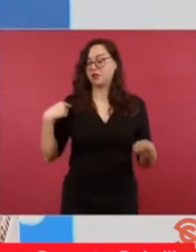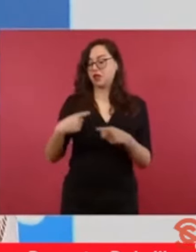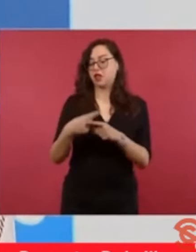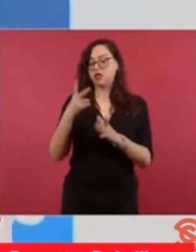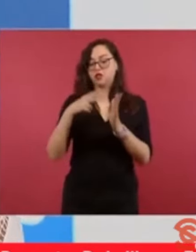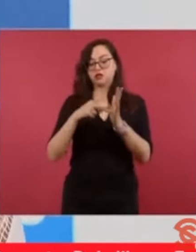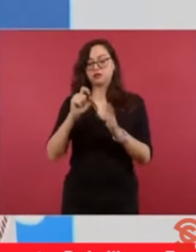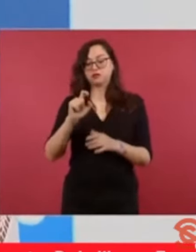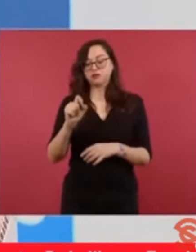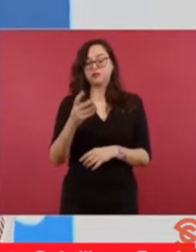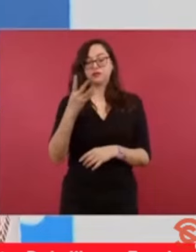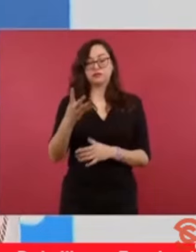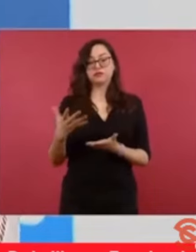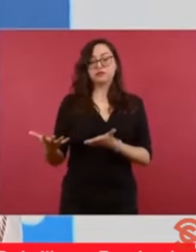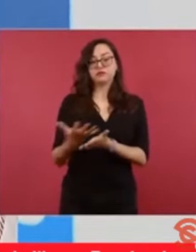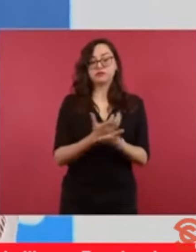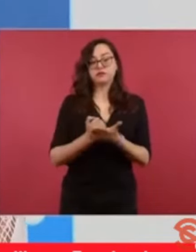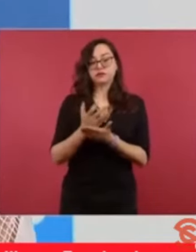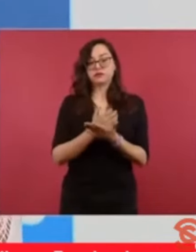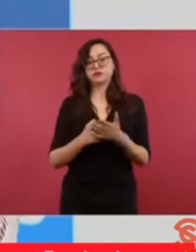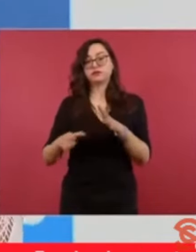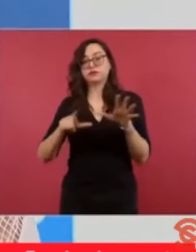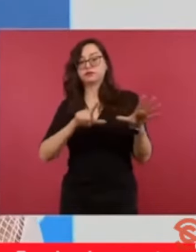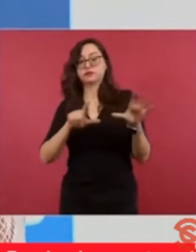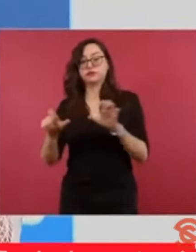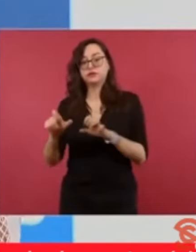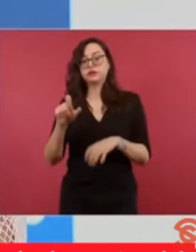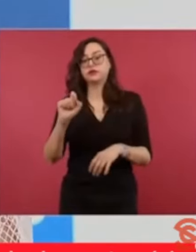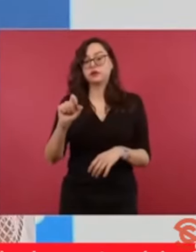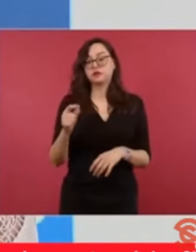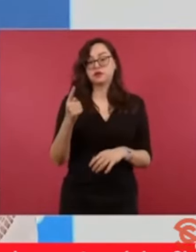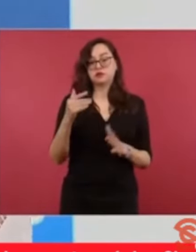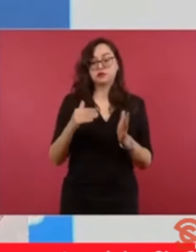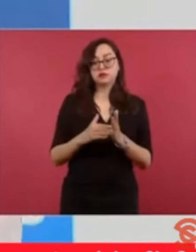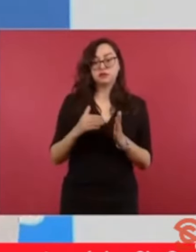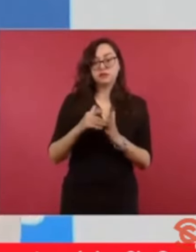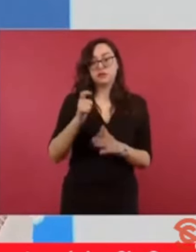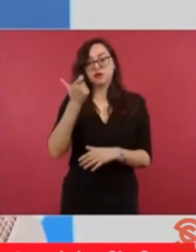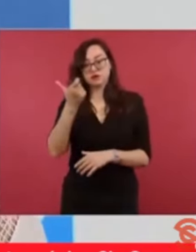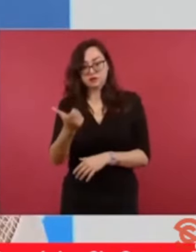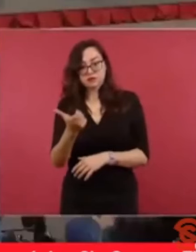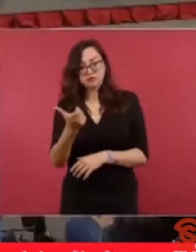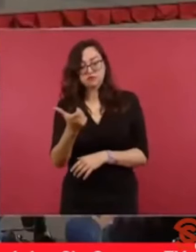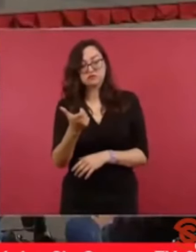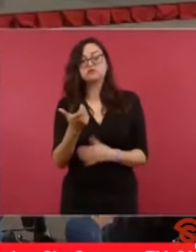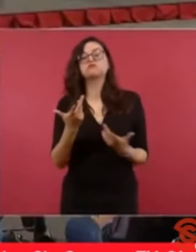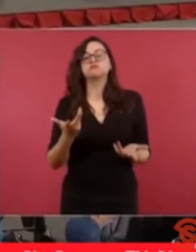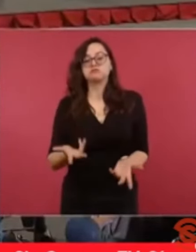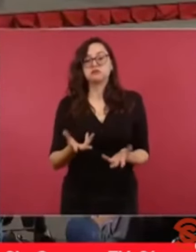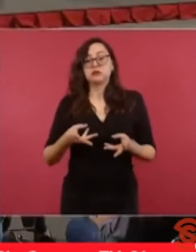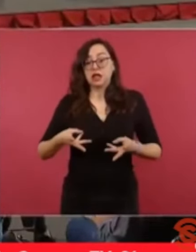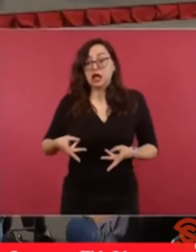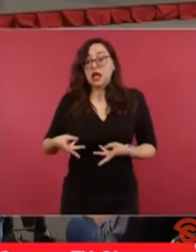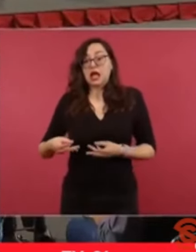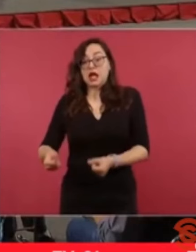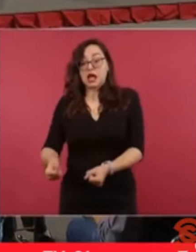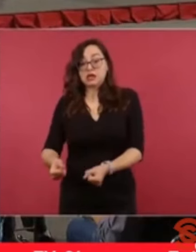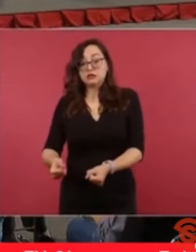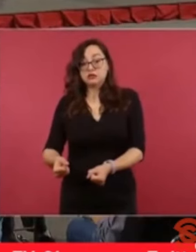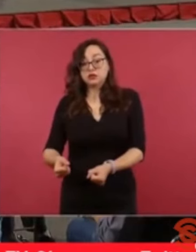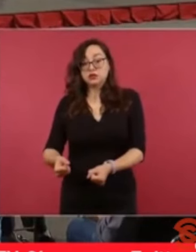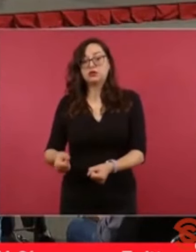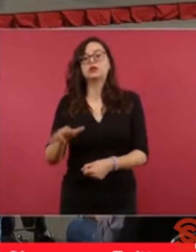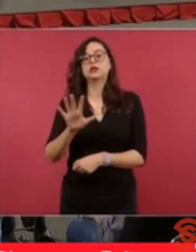tuvo ingresos por 721.9 millones de pesos. En contraste, sus gastos ascendieron